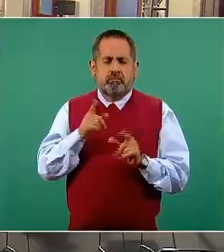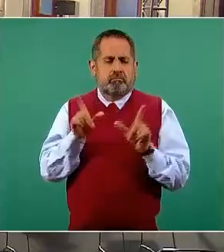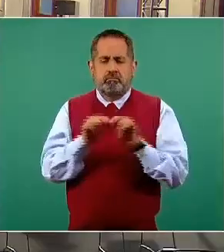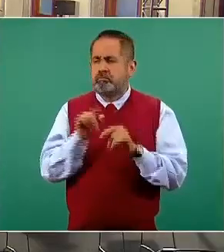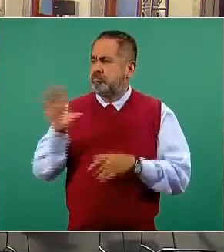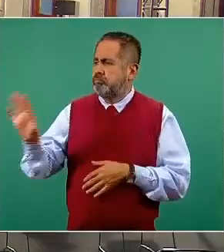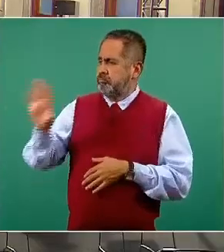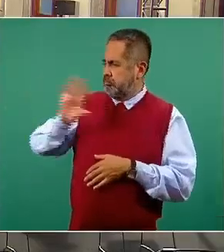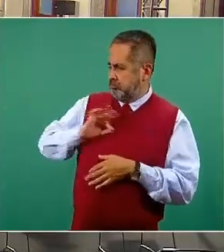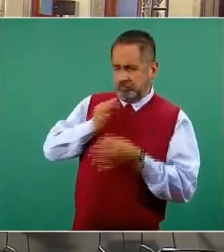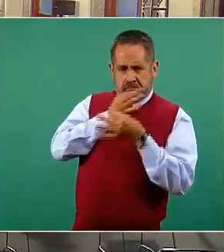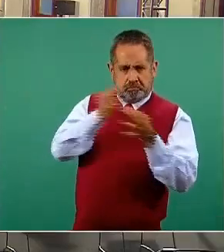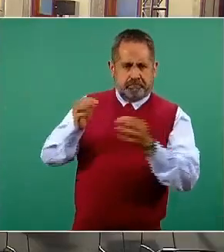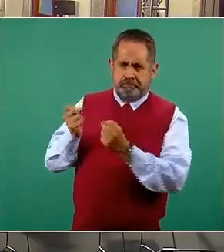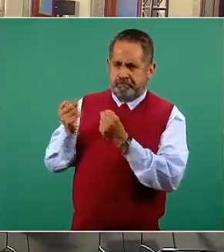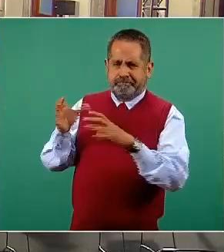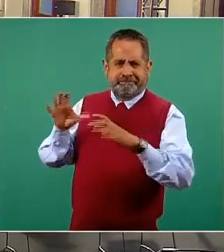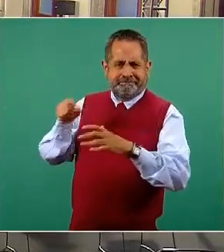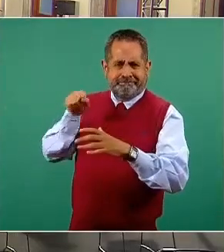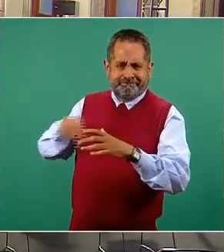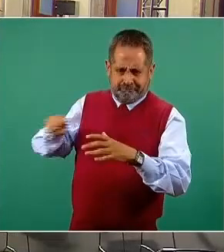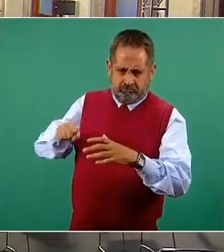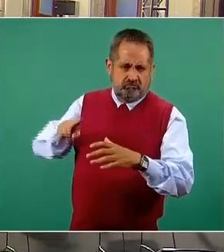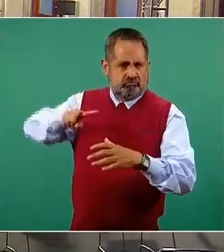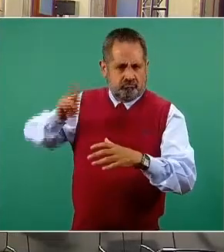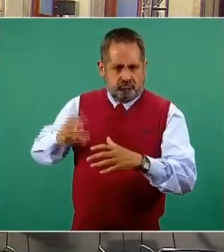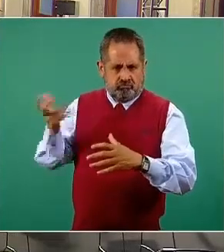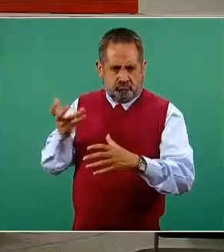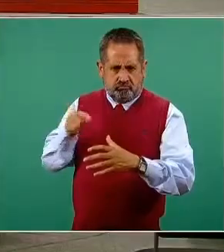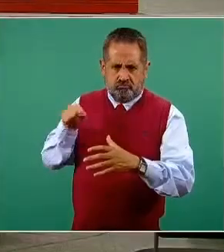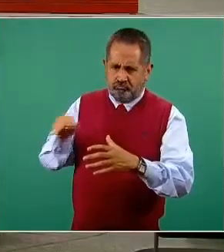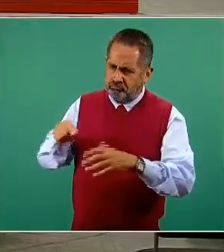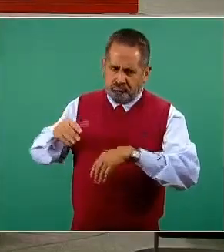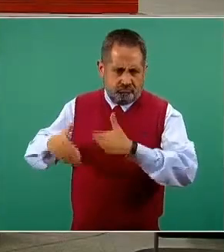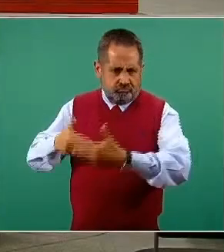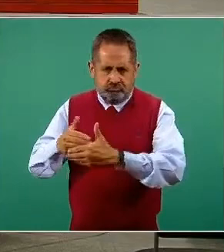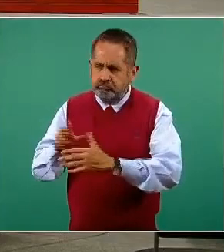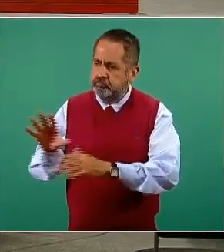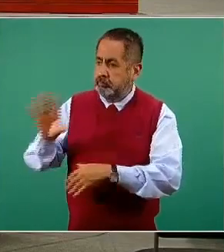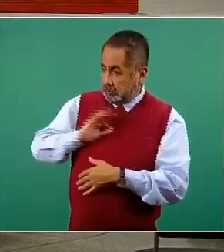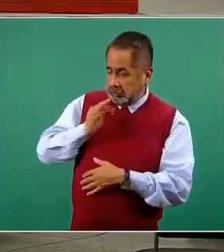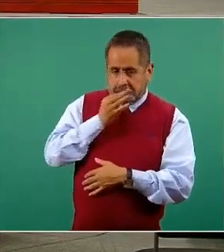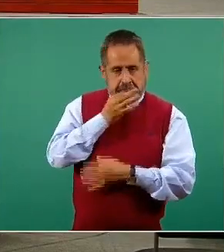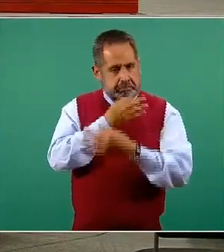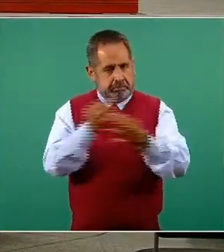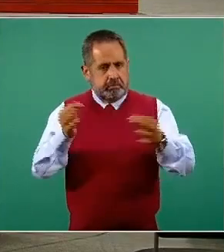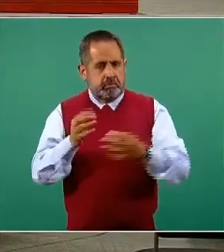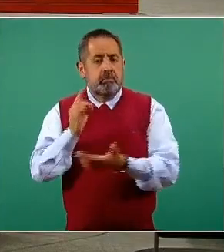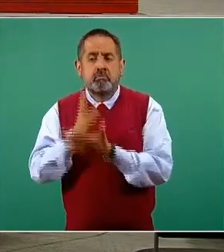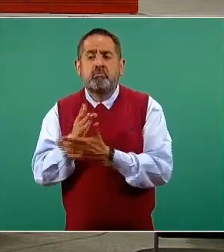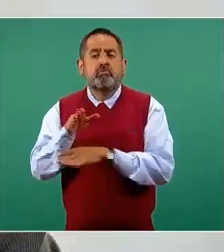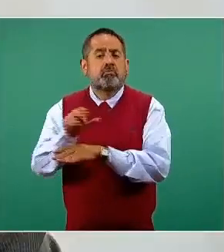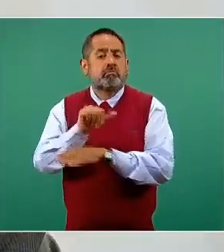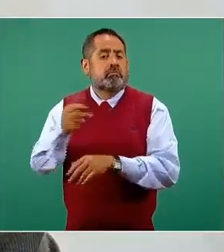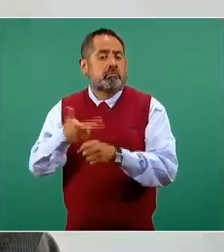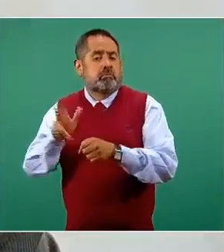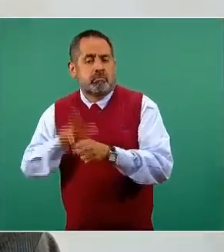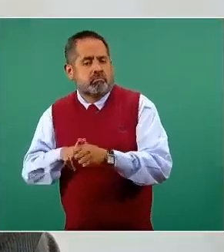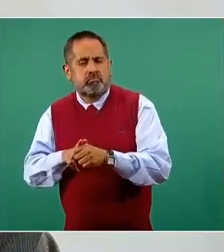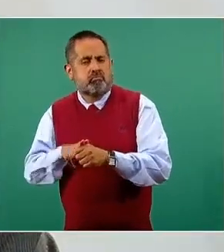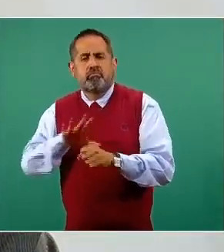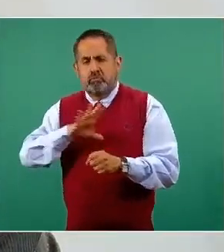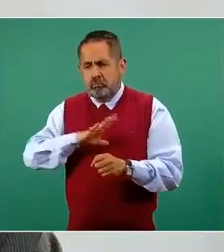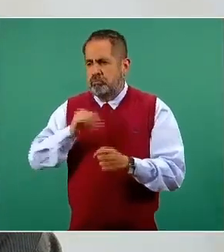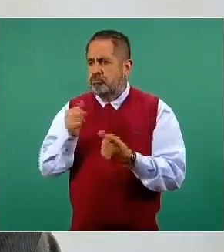de muchas personas que lo han hecho muy bien, no nada más en el sector salud, en otros sectores que se han sumado a esta estrategia